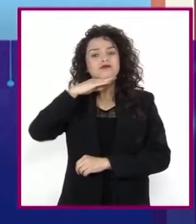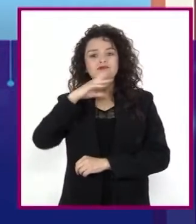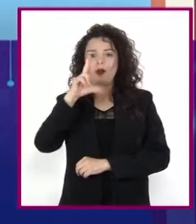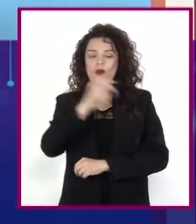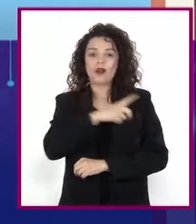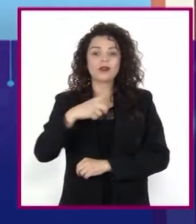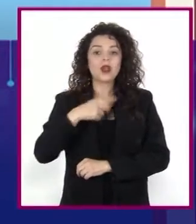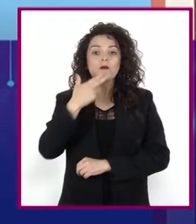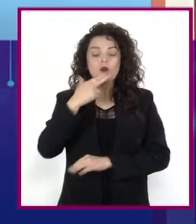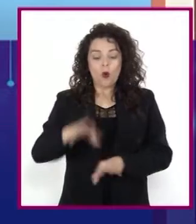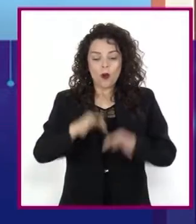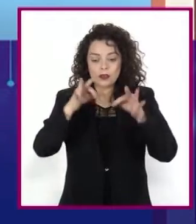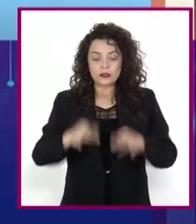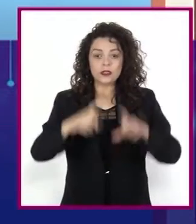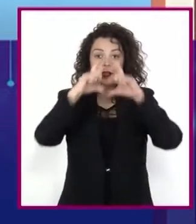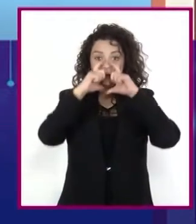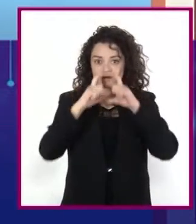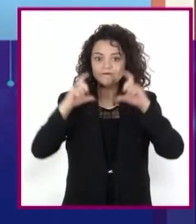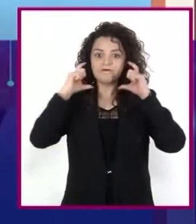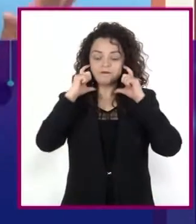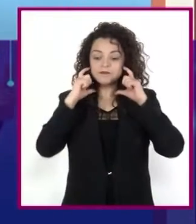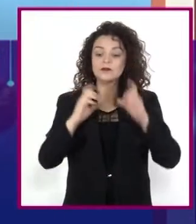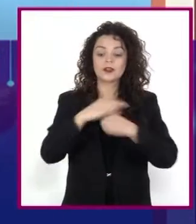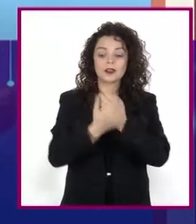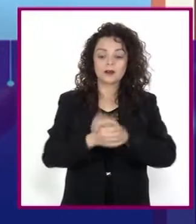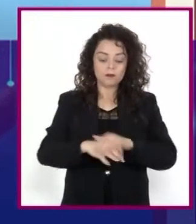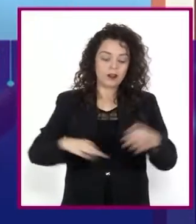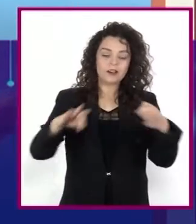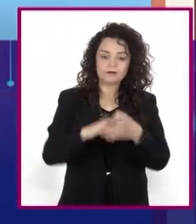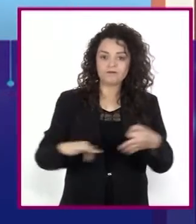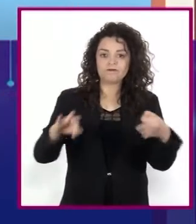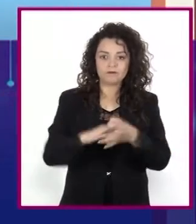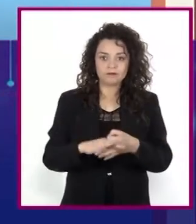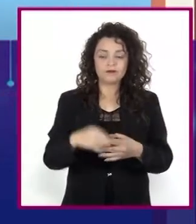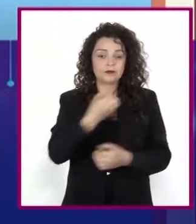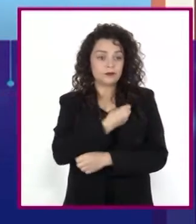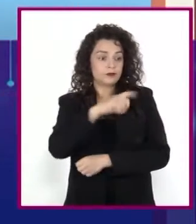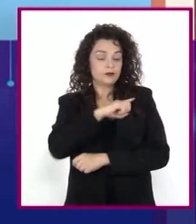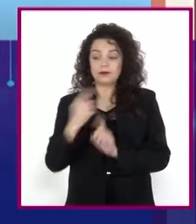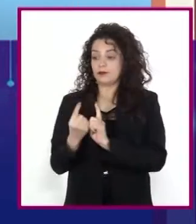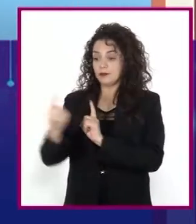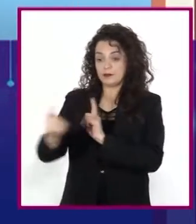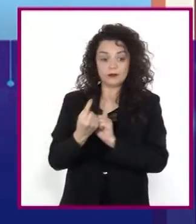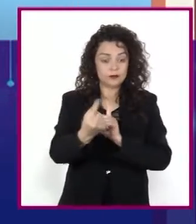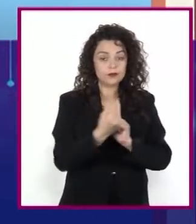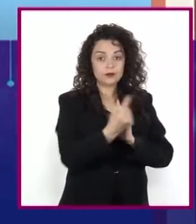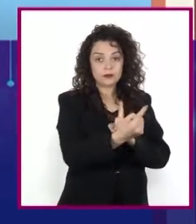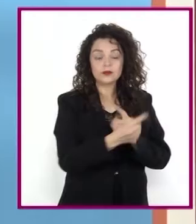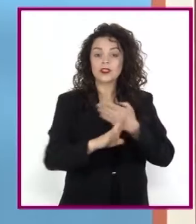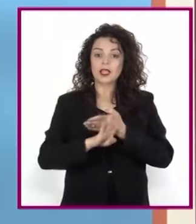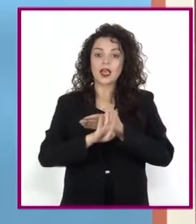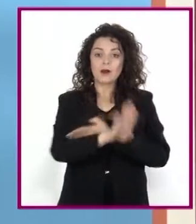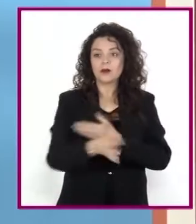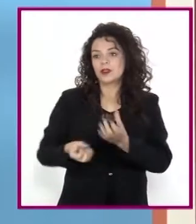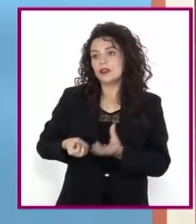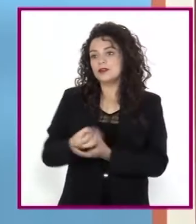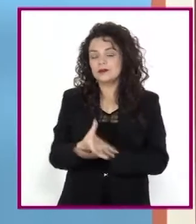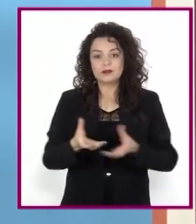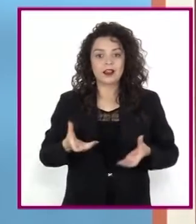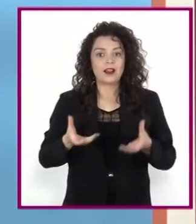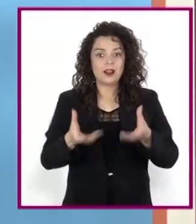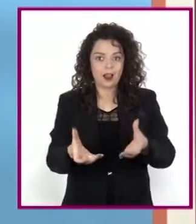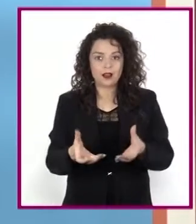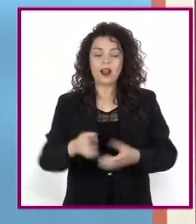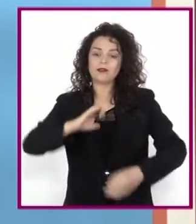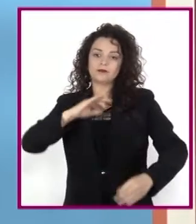correcta, nos lavamos las manos con frecuencia, mantenemos la sana distancia y evitamos salir de casa, pondremos un alto a los